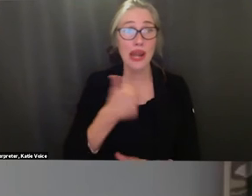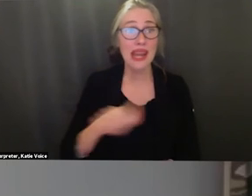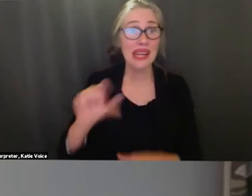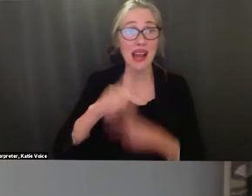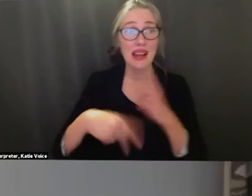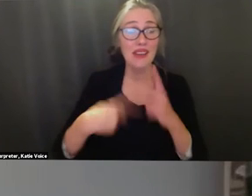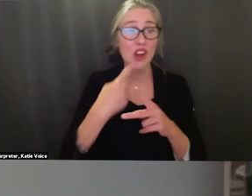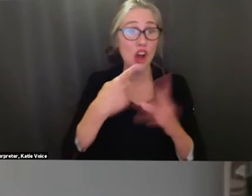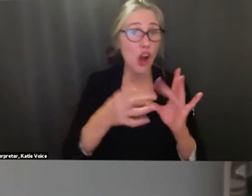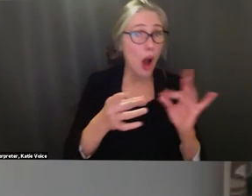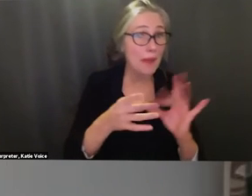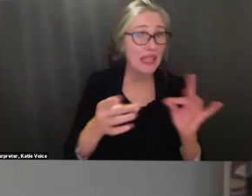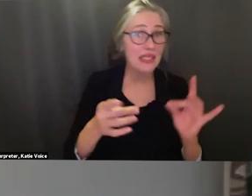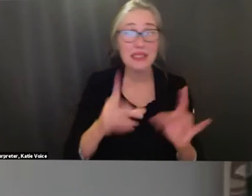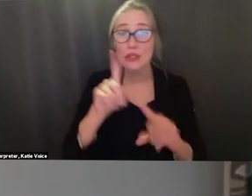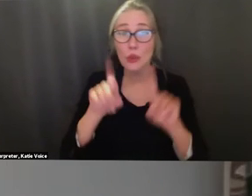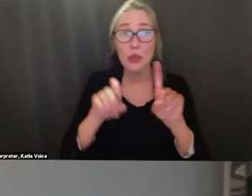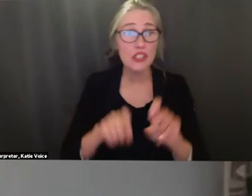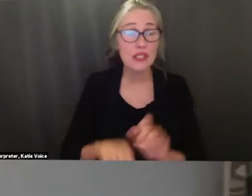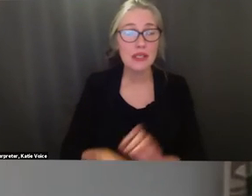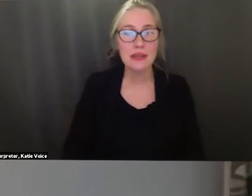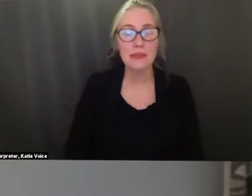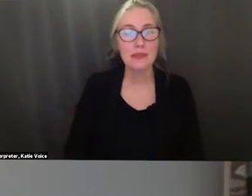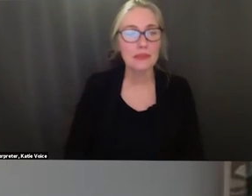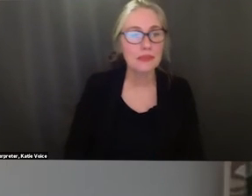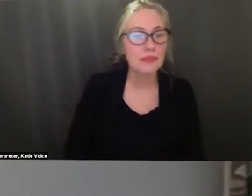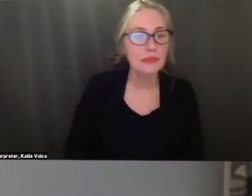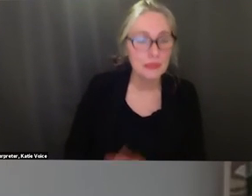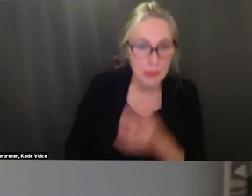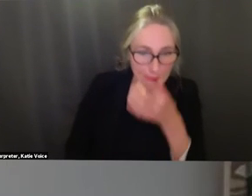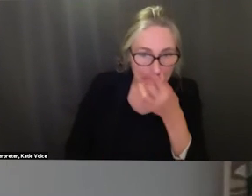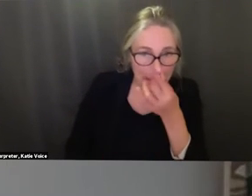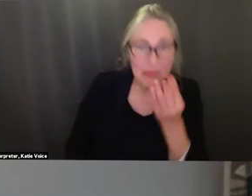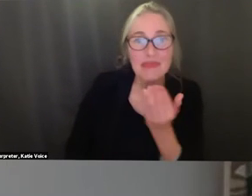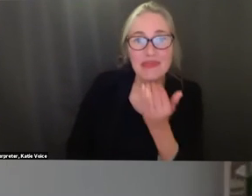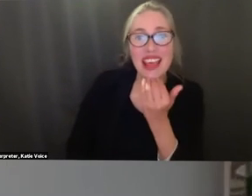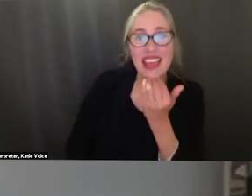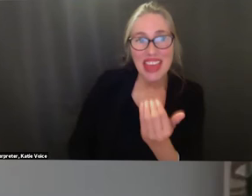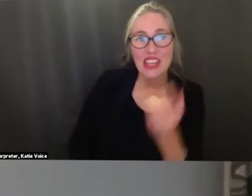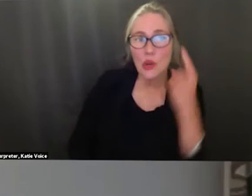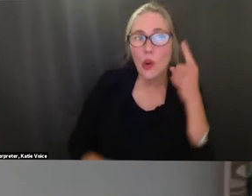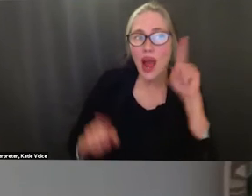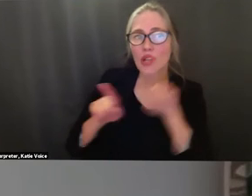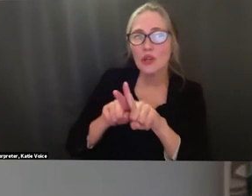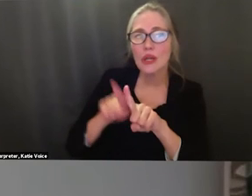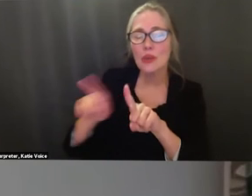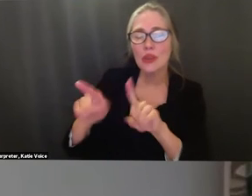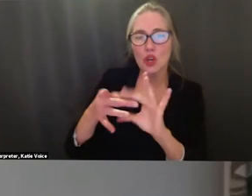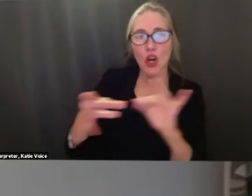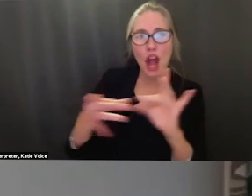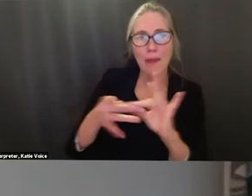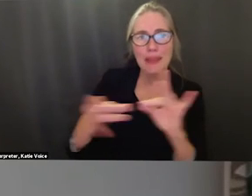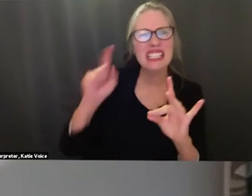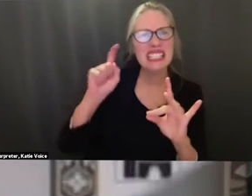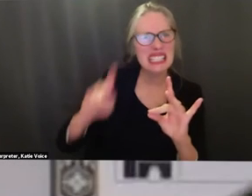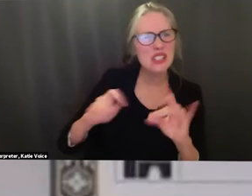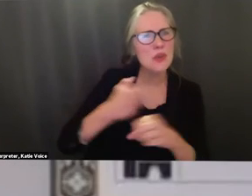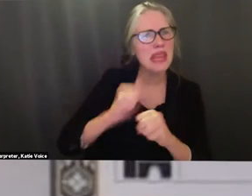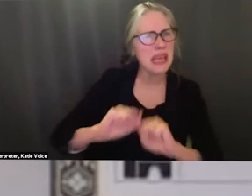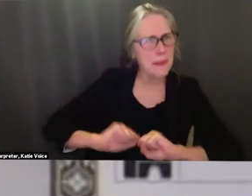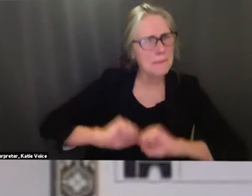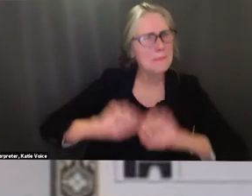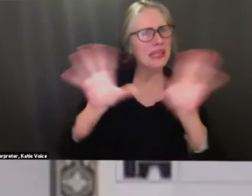Simpson. Y estoy de acuerdo con su comentario. Podemos hacer que el lenguaje sea sencillo para que todo quede